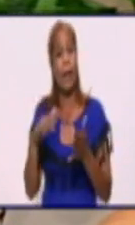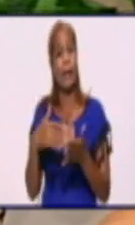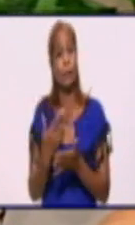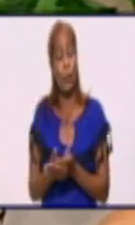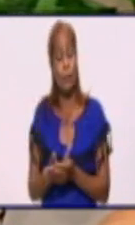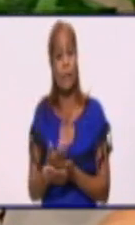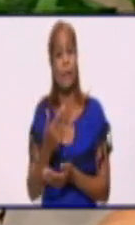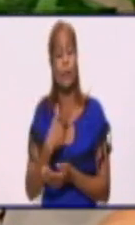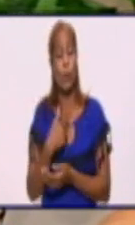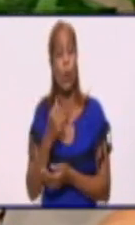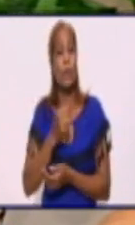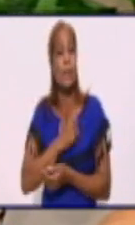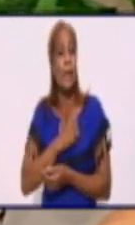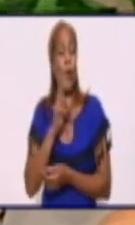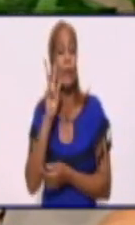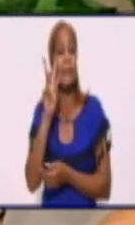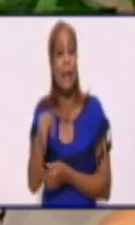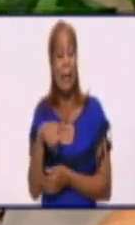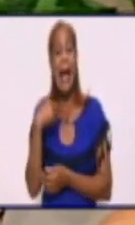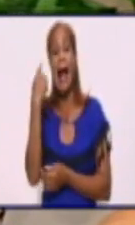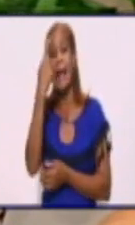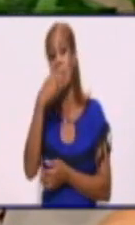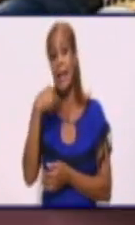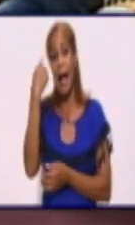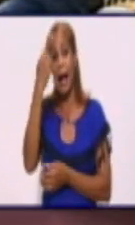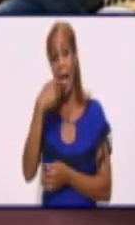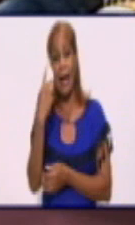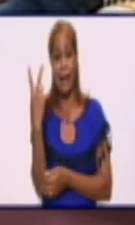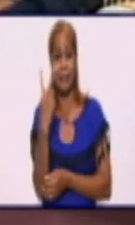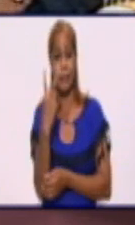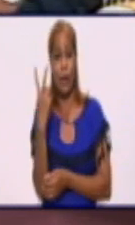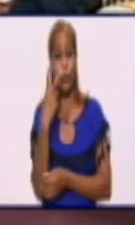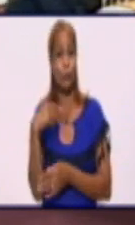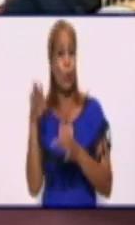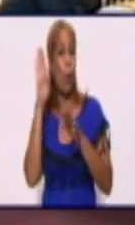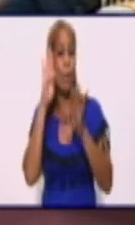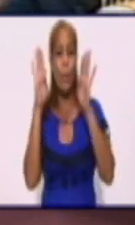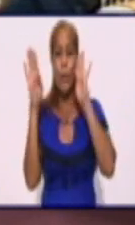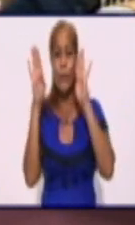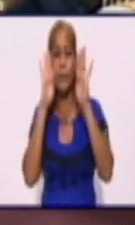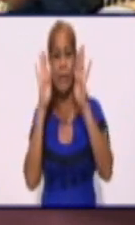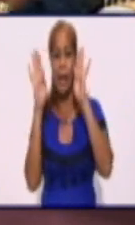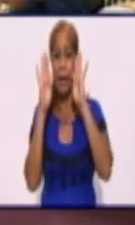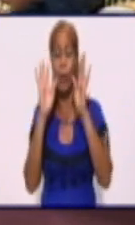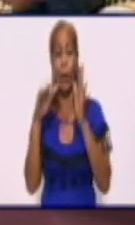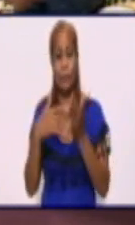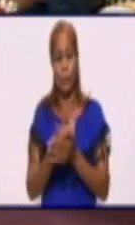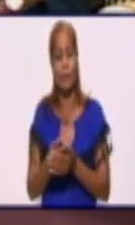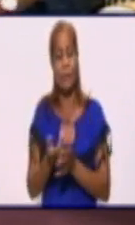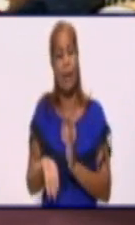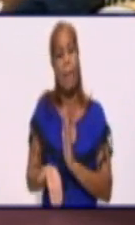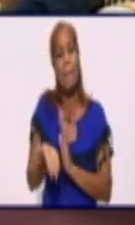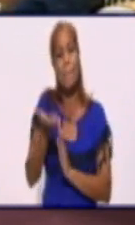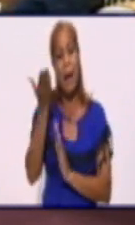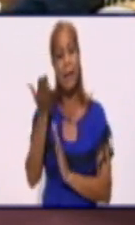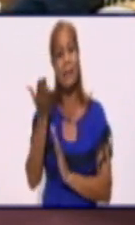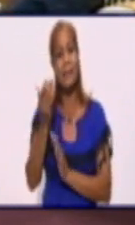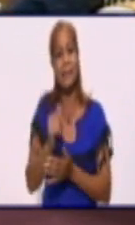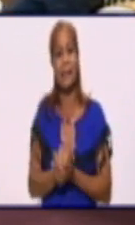rostros de Arturito y de Manuel, ¿no? Sí, bueno, claro. Pues adelante, Nara